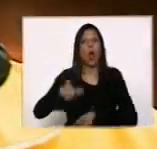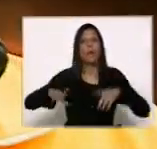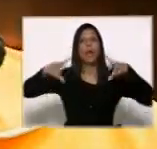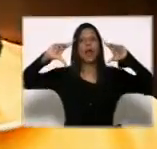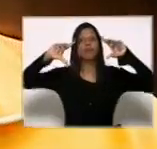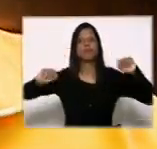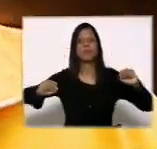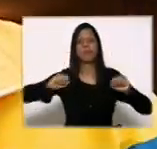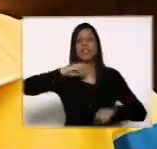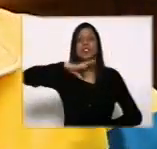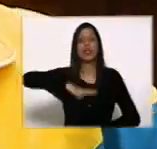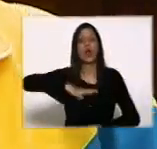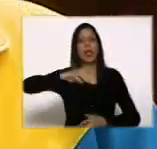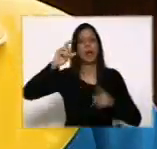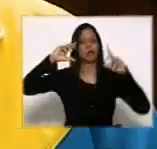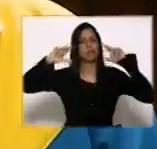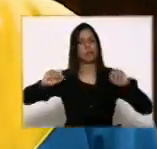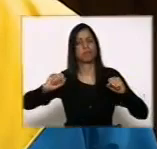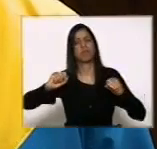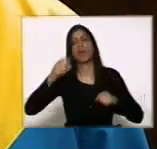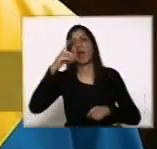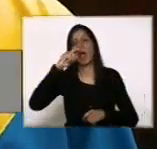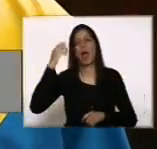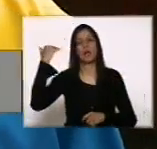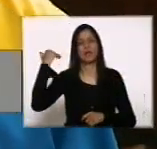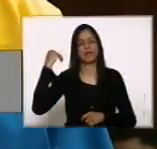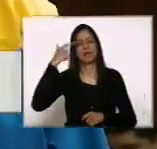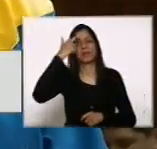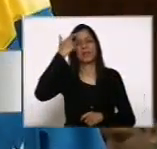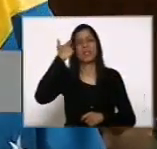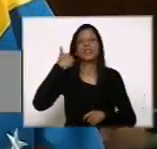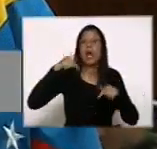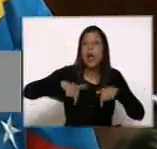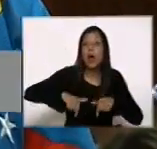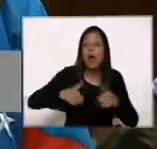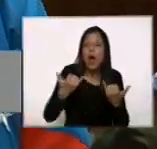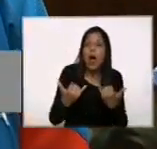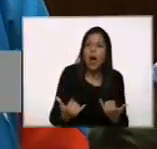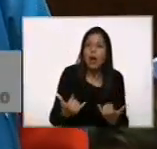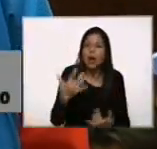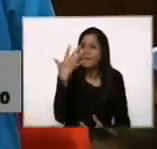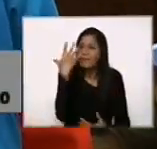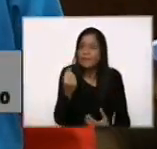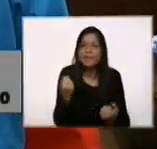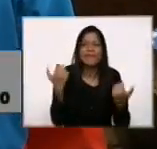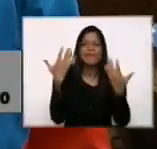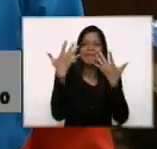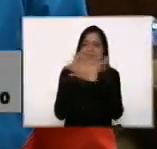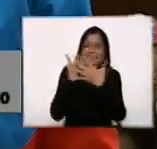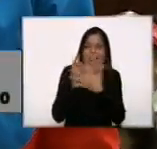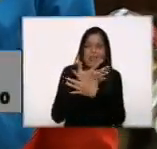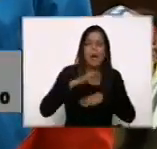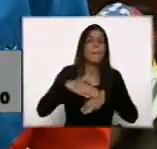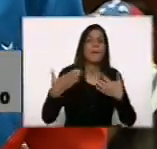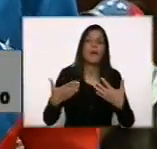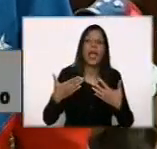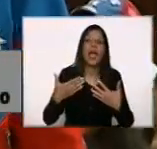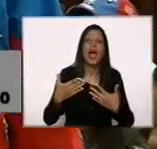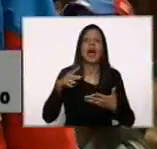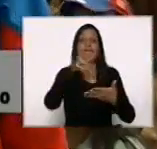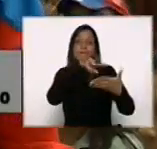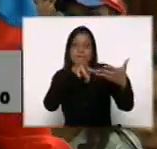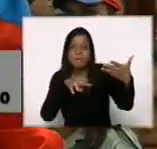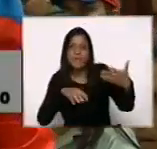del siglo XX, él decía que la incomprensión del presente nace fatalmente del desconocimiento del